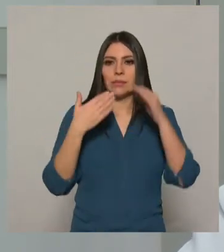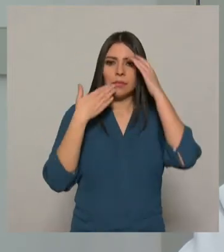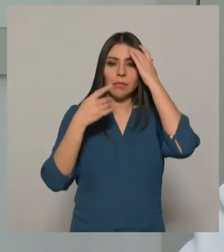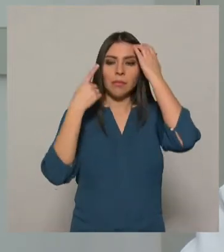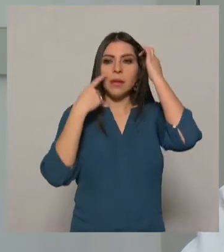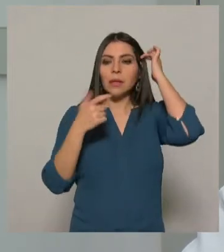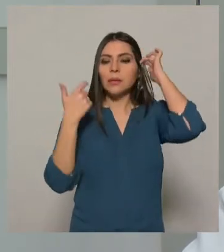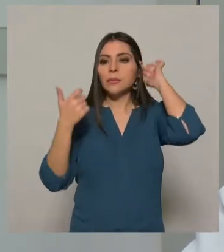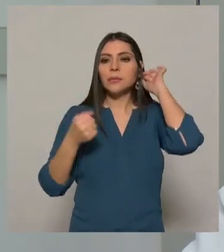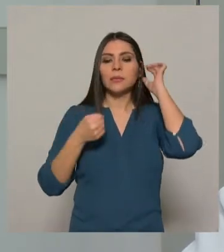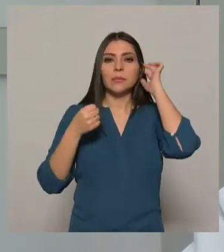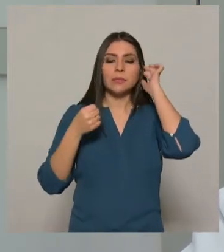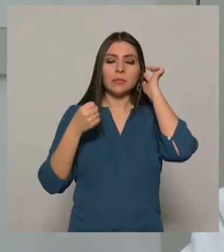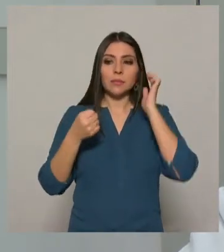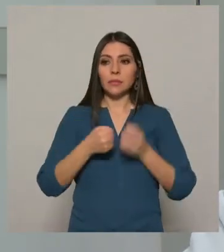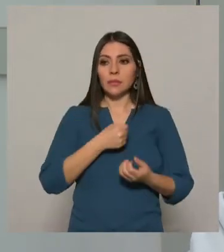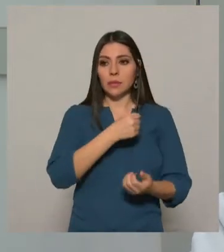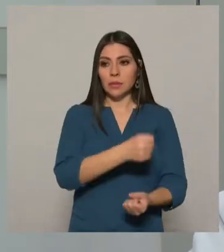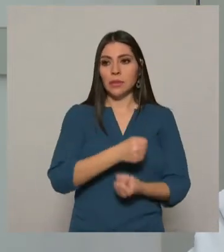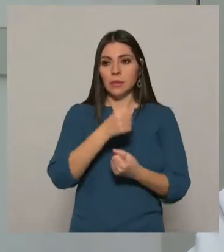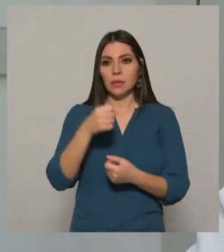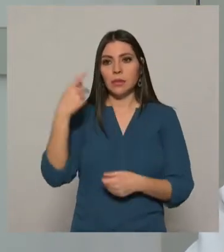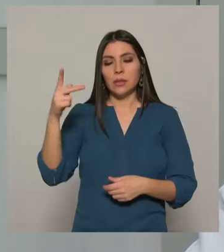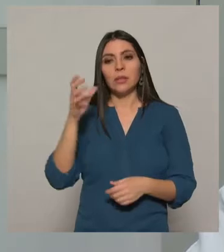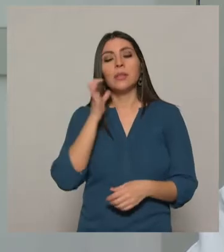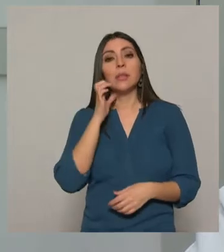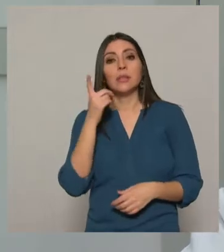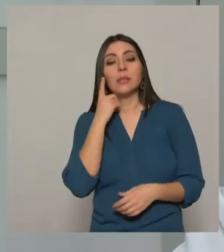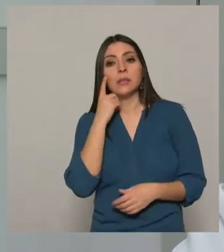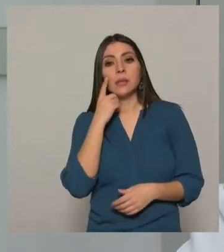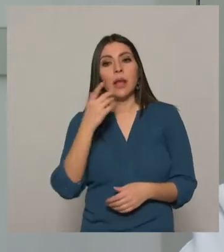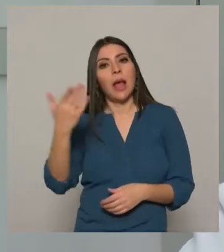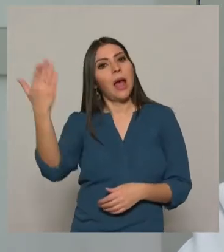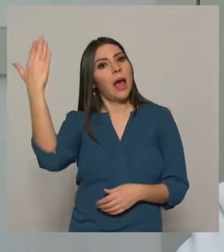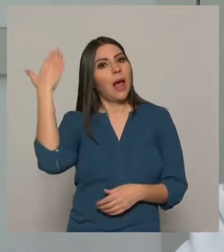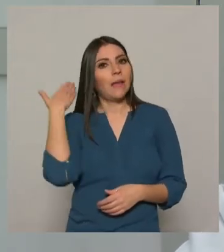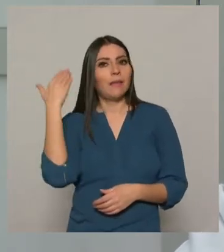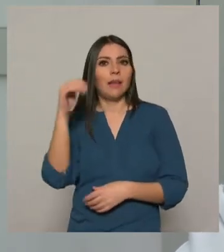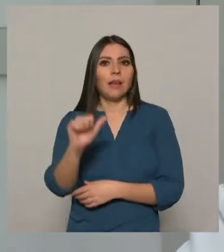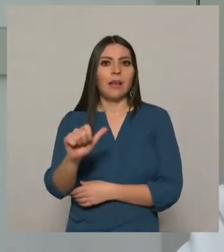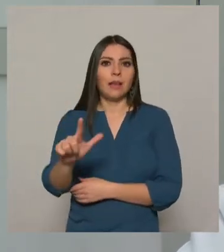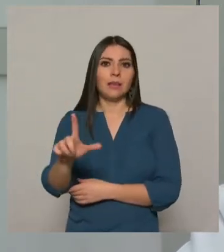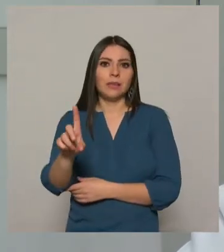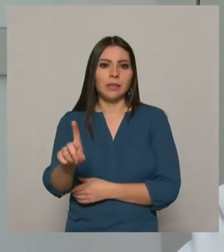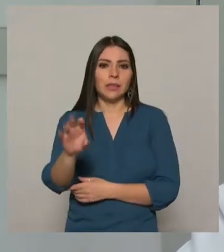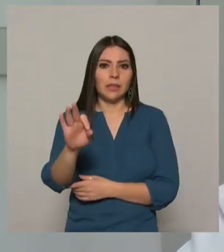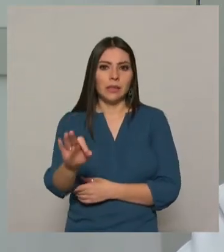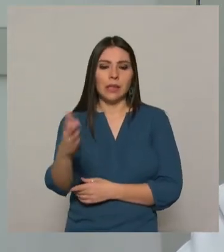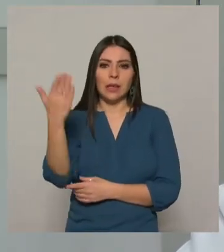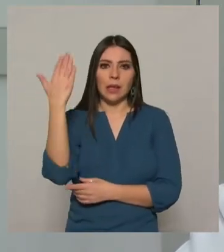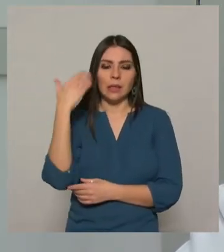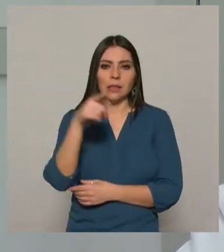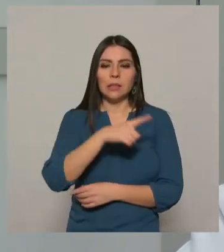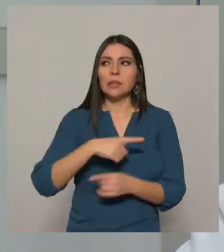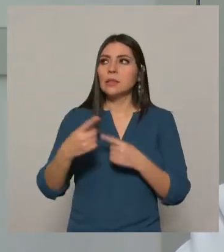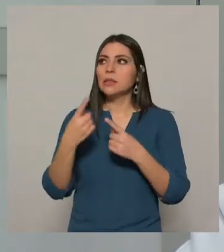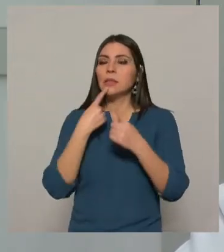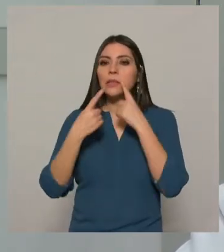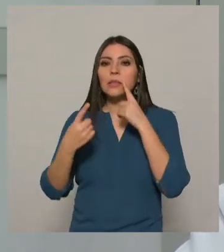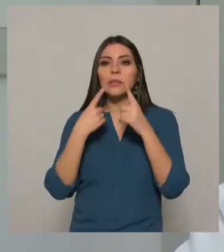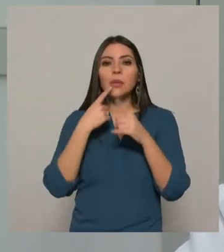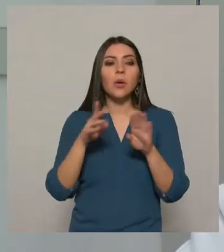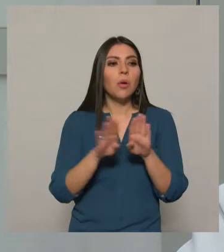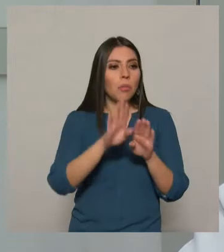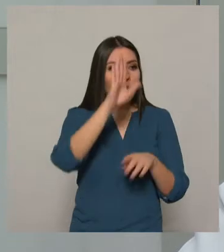asignación presupuestal en el Congreso Capitalino, antes Asamblea Legislativa, se decidía a través del acuerdo con